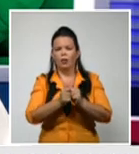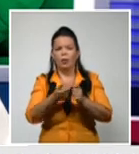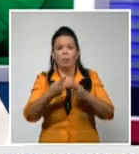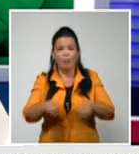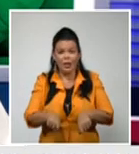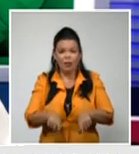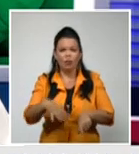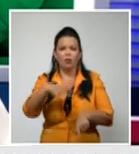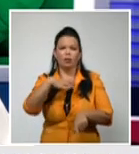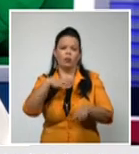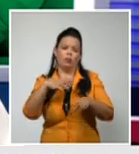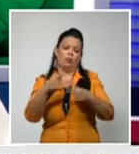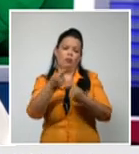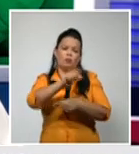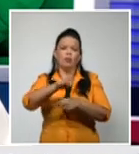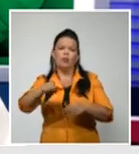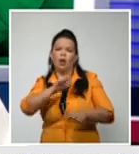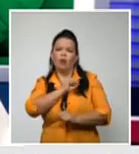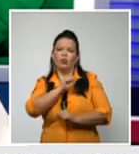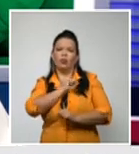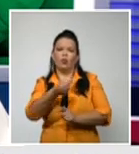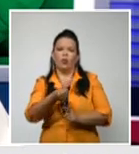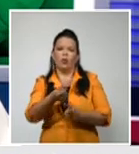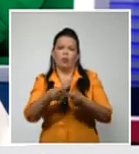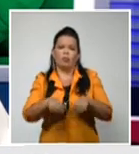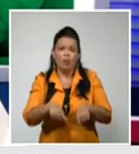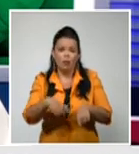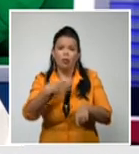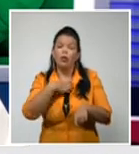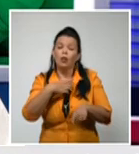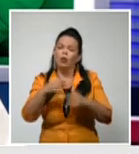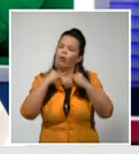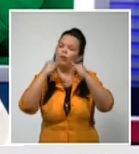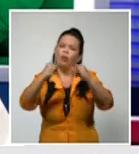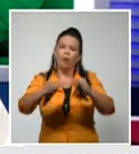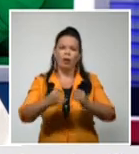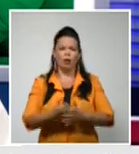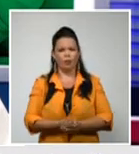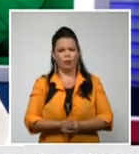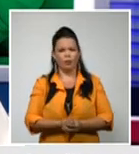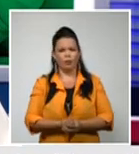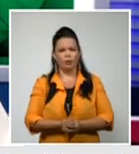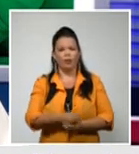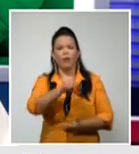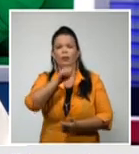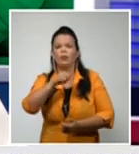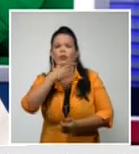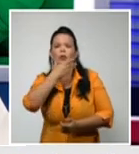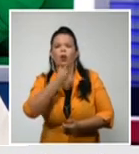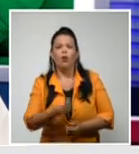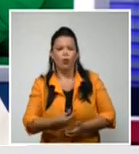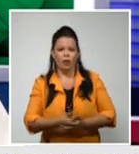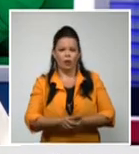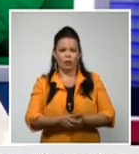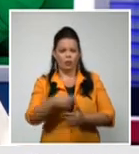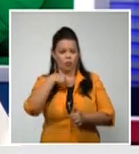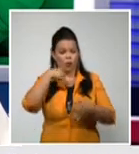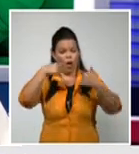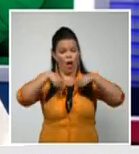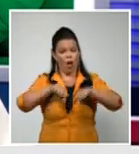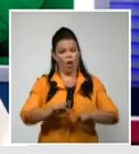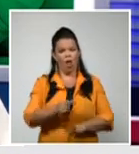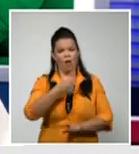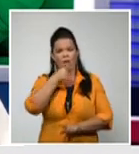que protegerlos. Los jóvenes, que ya yo pasé esa edad, pero los jóvenes, las personas que estamos activos en la